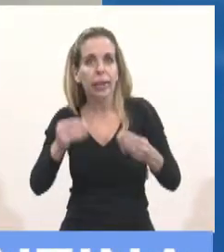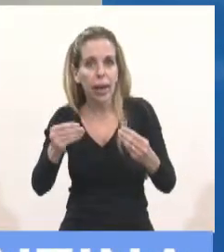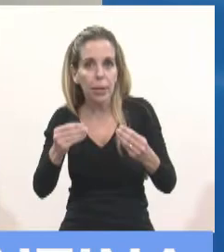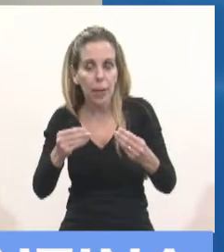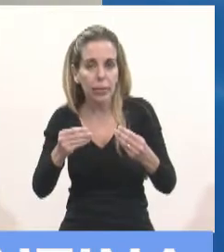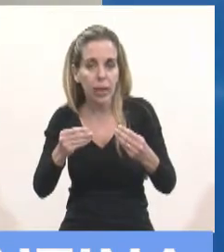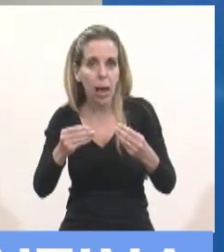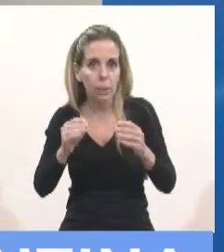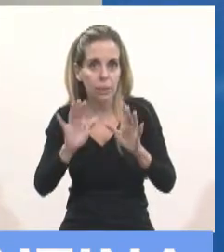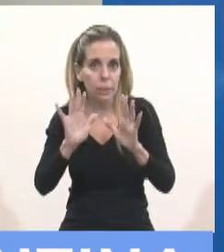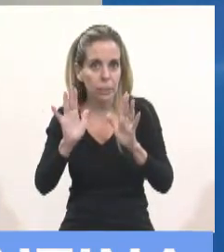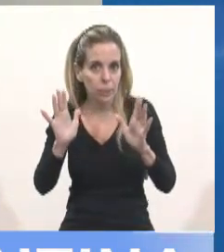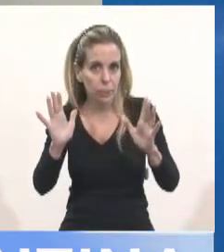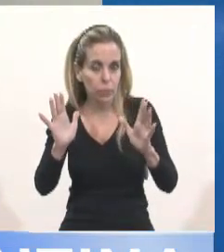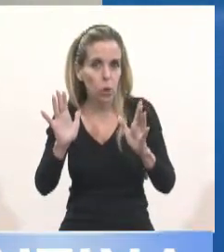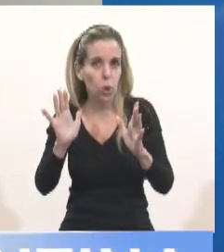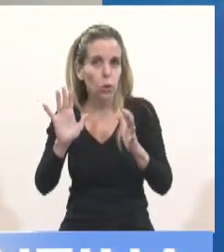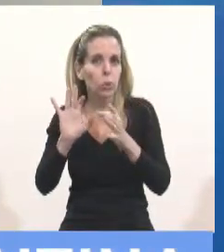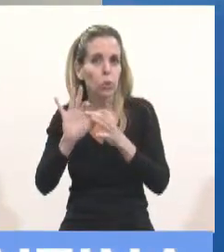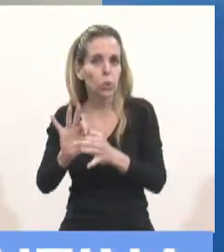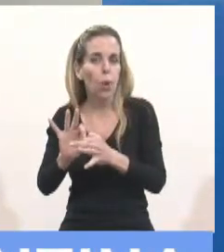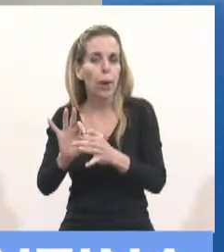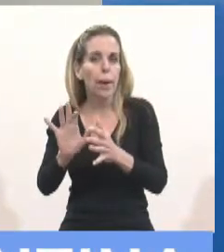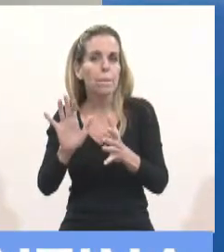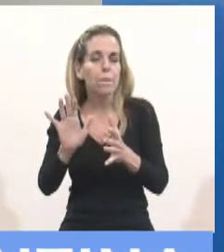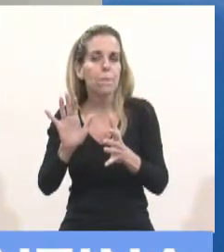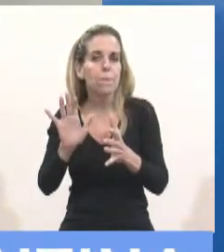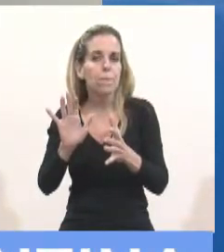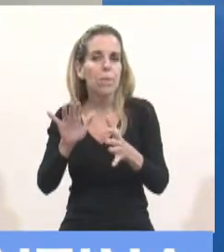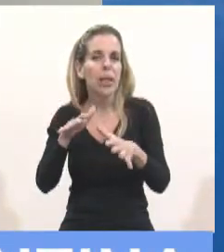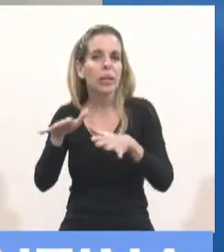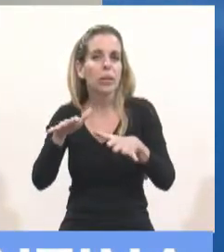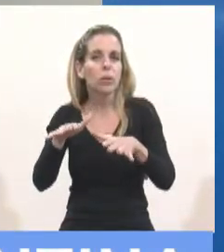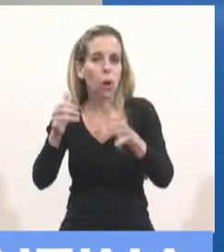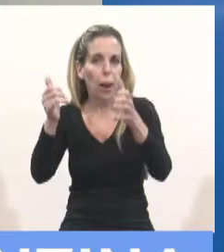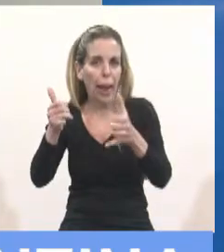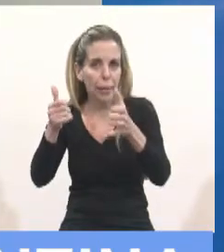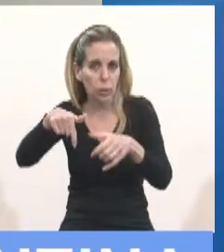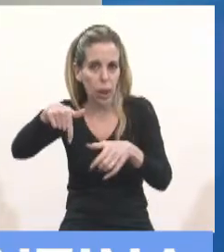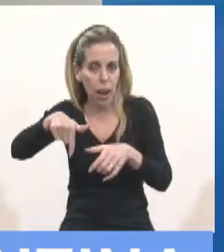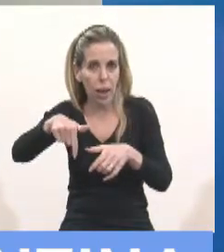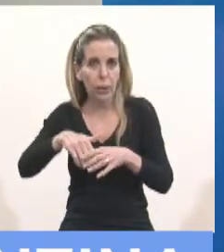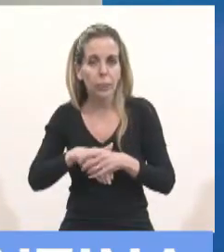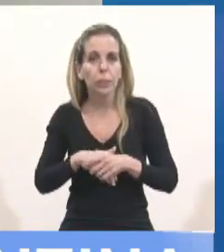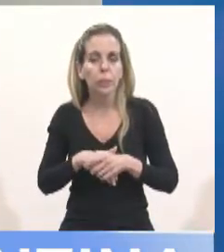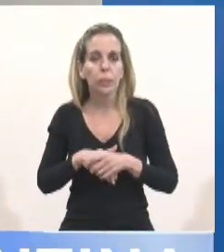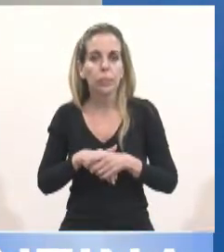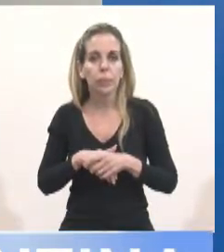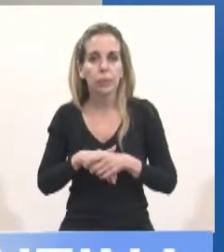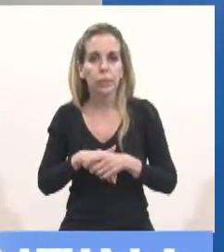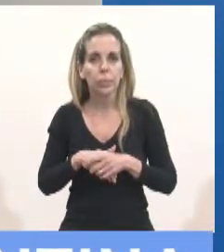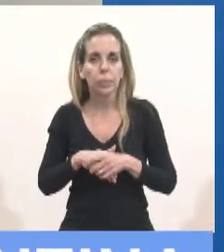los virus o de las enfermedades sociales que tenemos en la República. Y